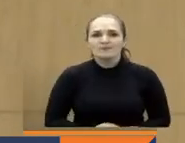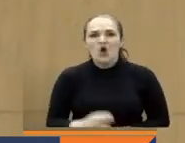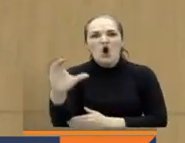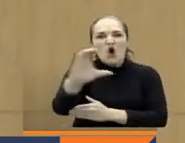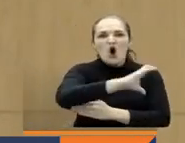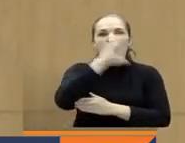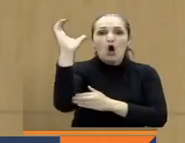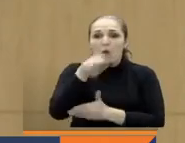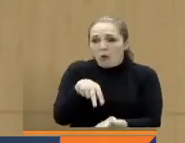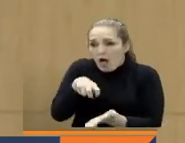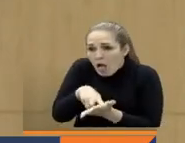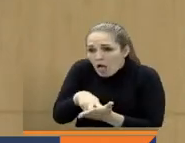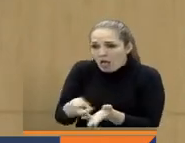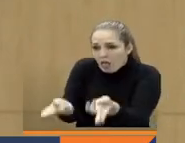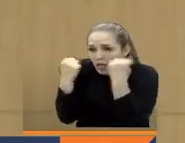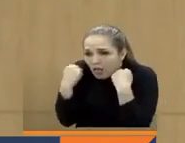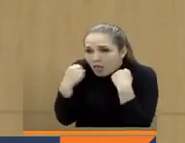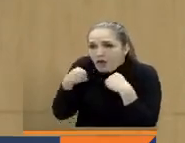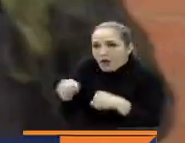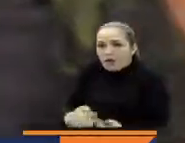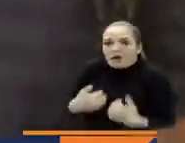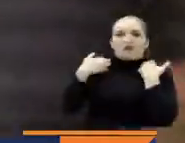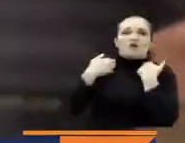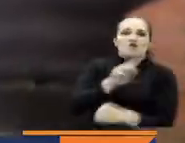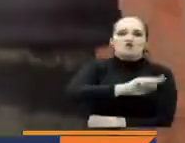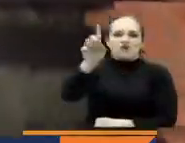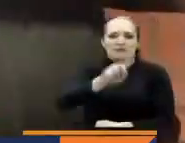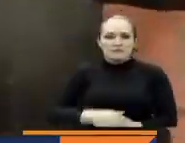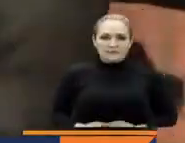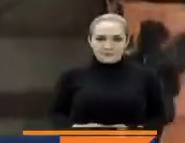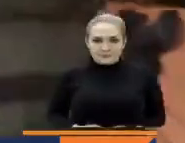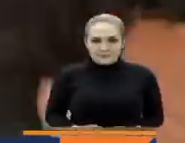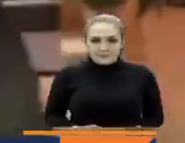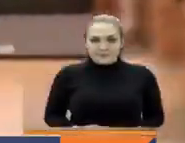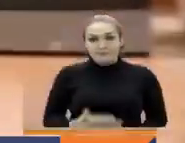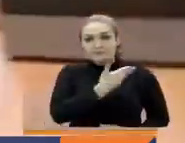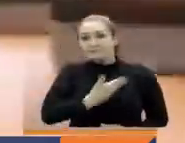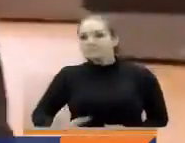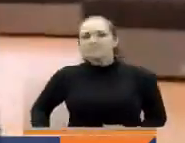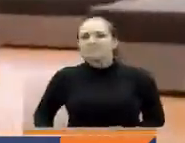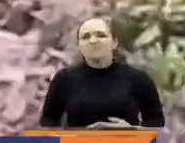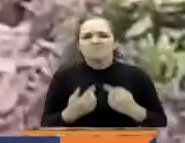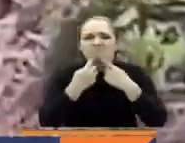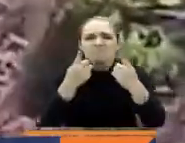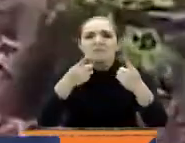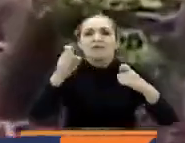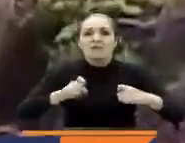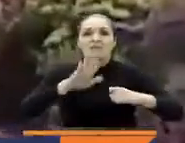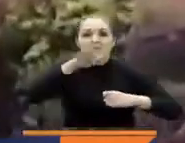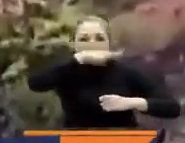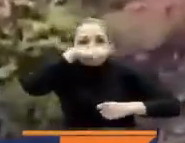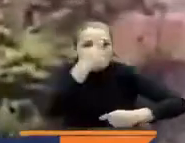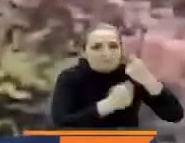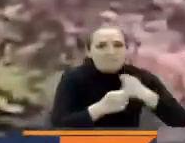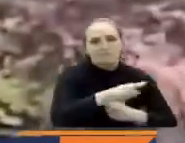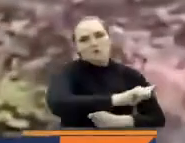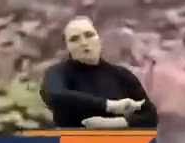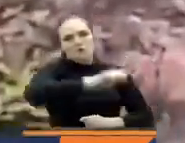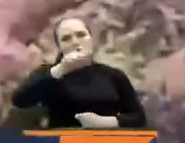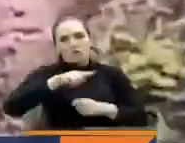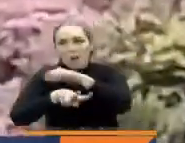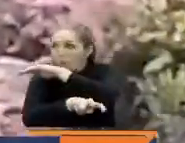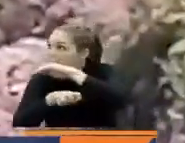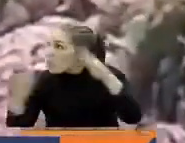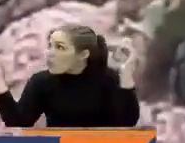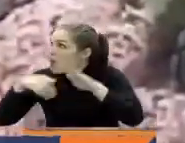no se arrodilla ante ninguna amenaza. El presidente aseguró que se debe luchar contra el narcotráfico y la minería ilegal como fuentes de financiación